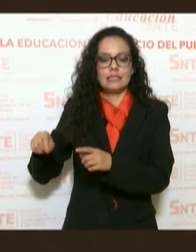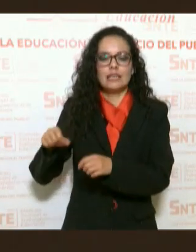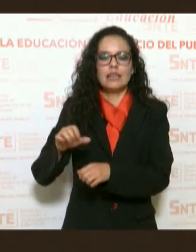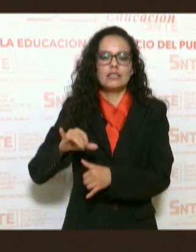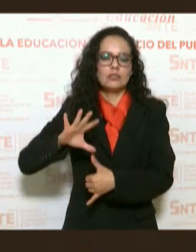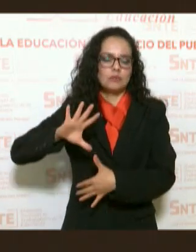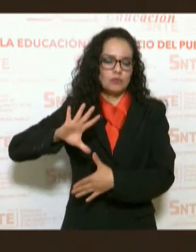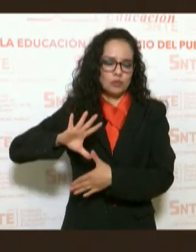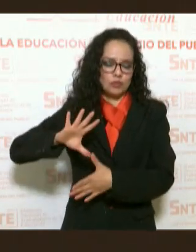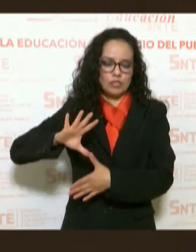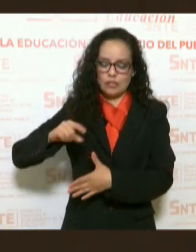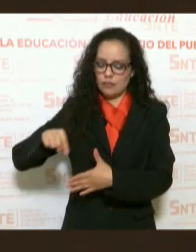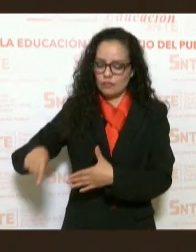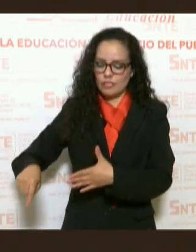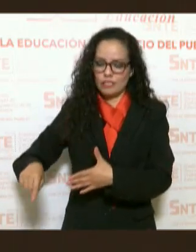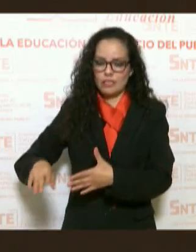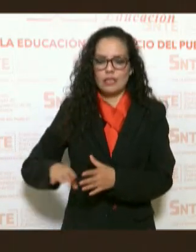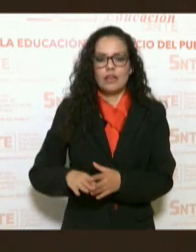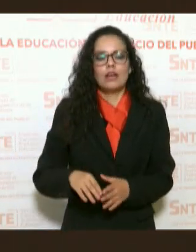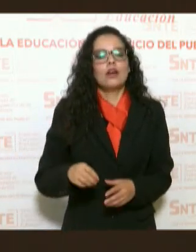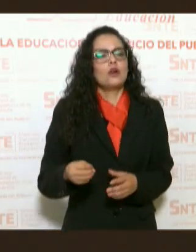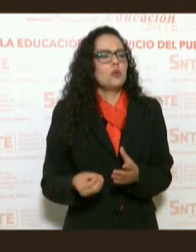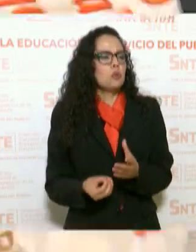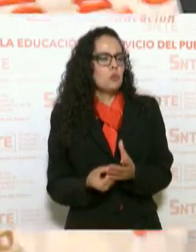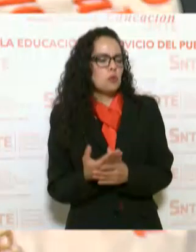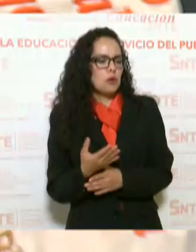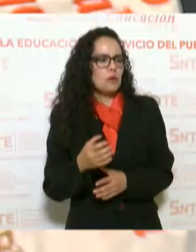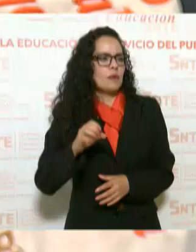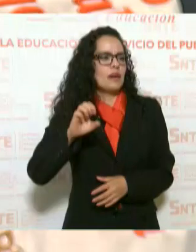Nueva Zelanda y Australia. Algunos están